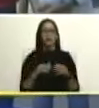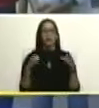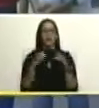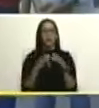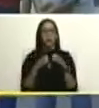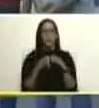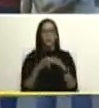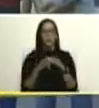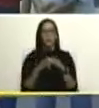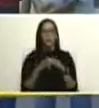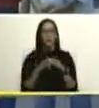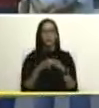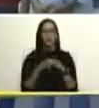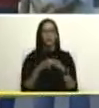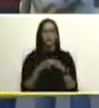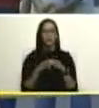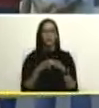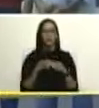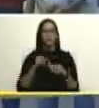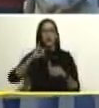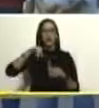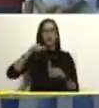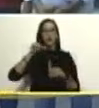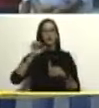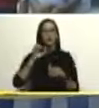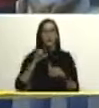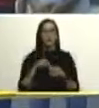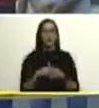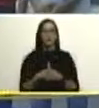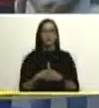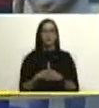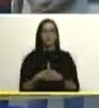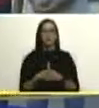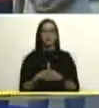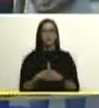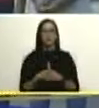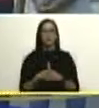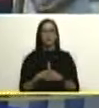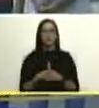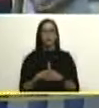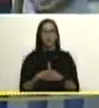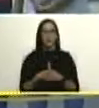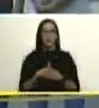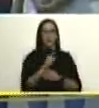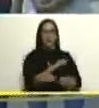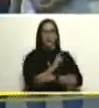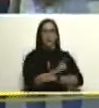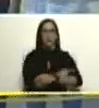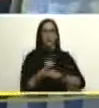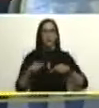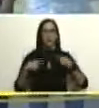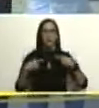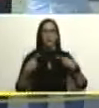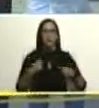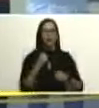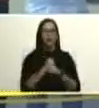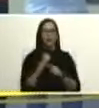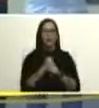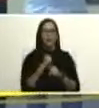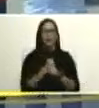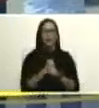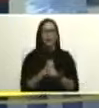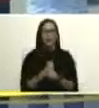compañero José Martínez, y el Poder Popular, los trabajadores,